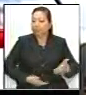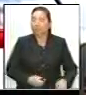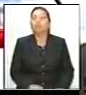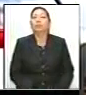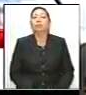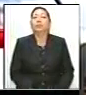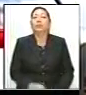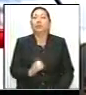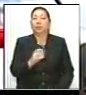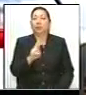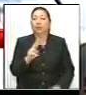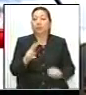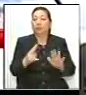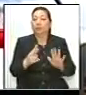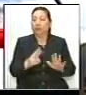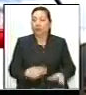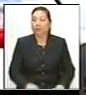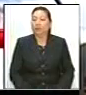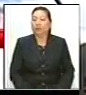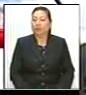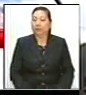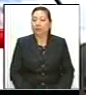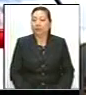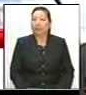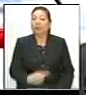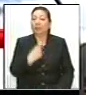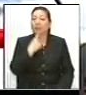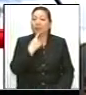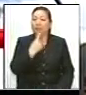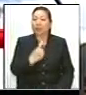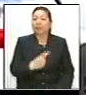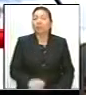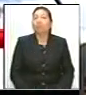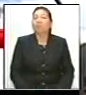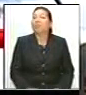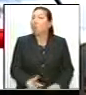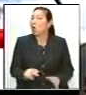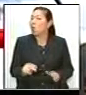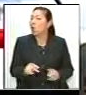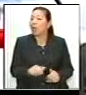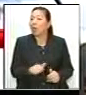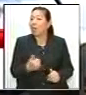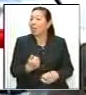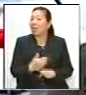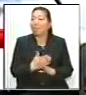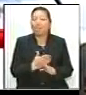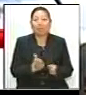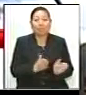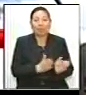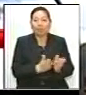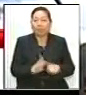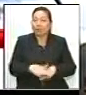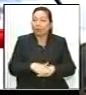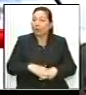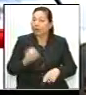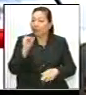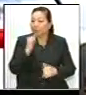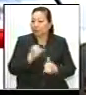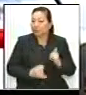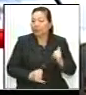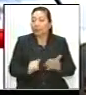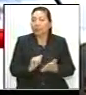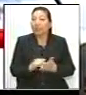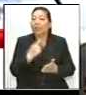número 06-2017, dice: no existe otra medida alternativa que busque el fin